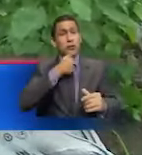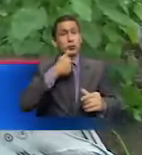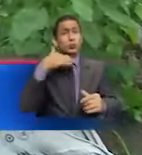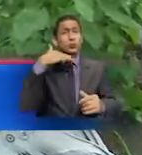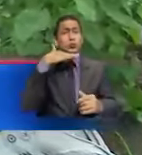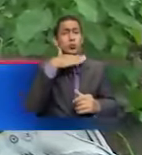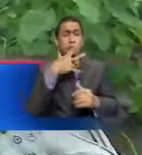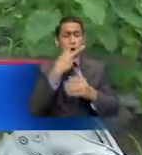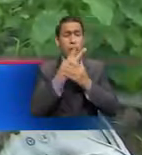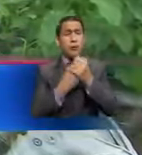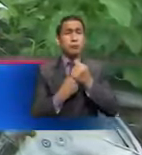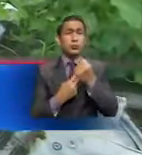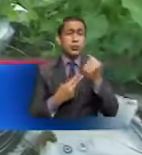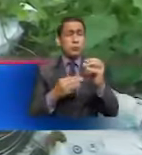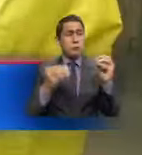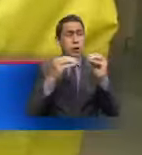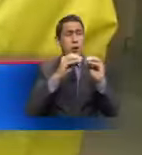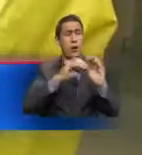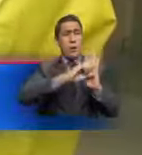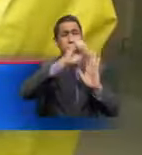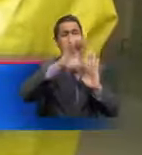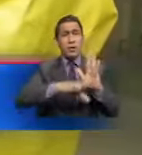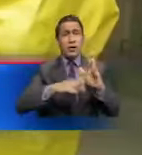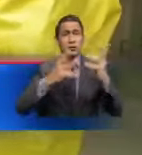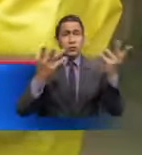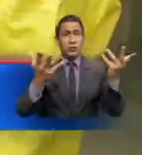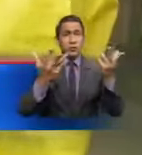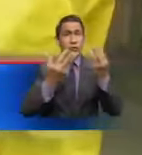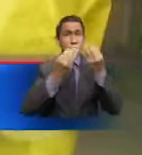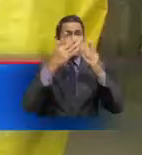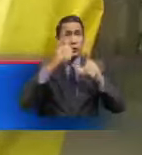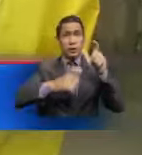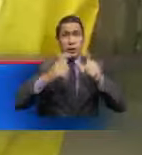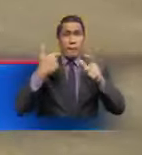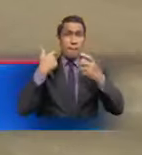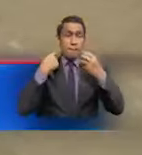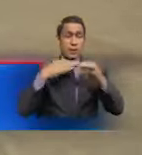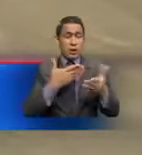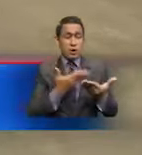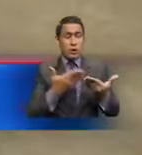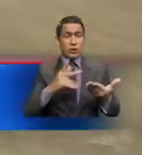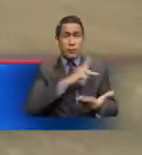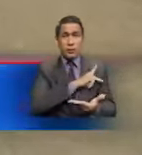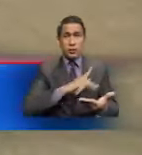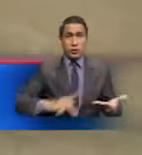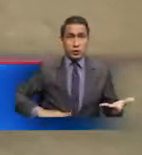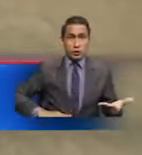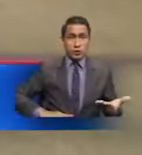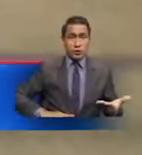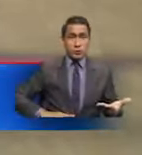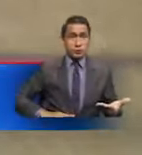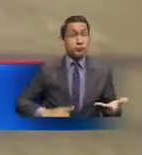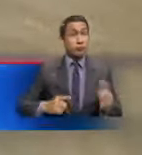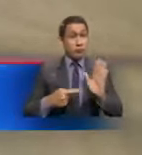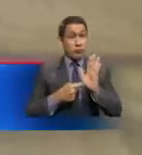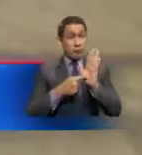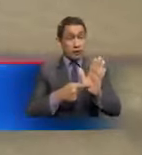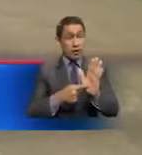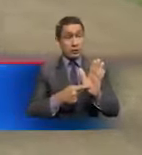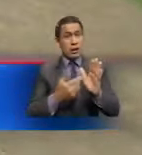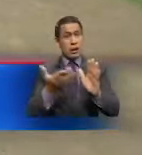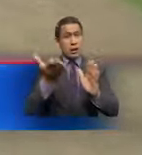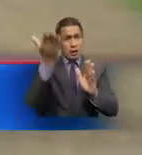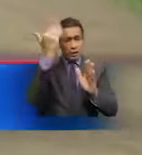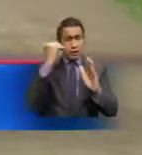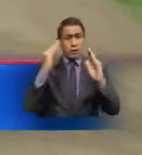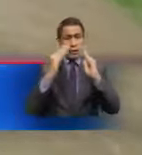viene con basura, viene con todo eso. Muchas personas perdieron sus enseres, puesto que a pesar de haber construido muros en las puertas,